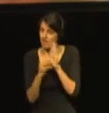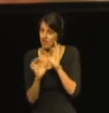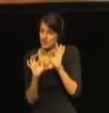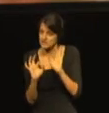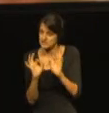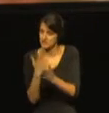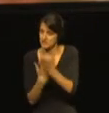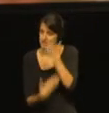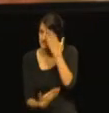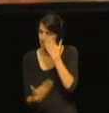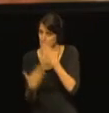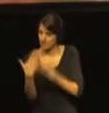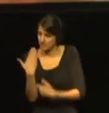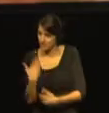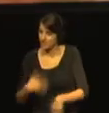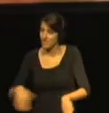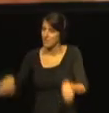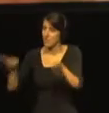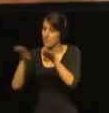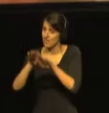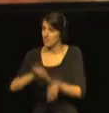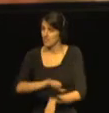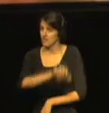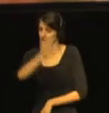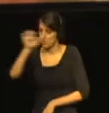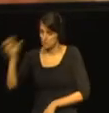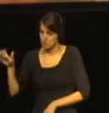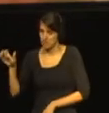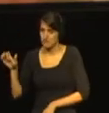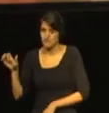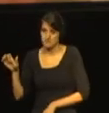o los IDEE.